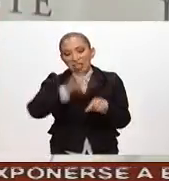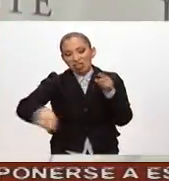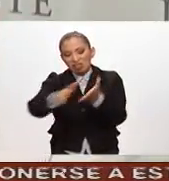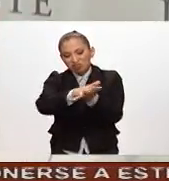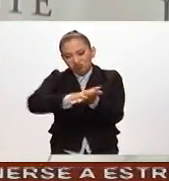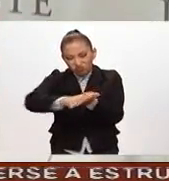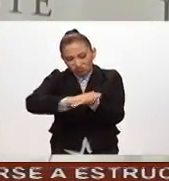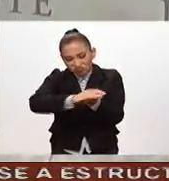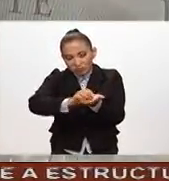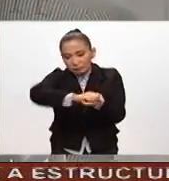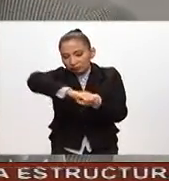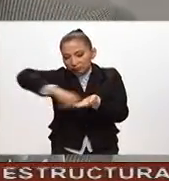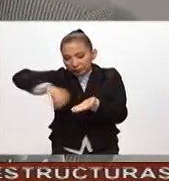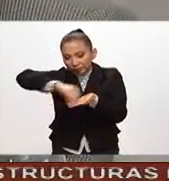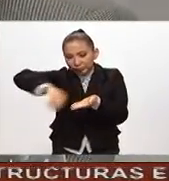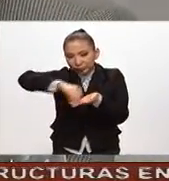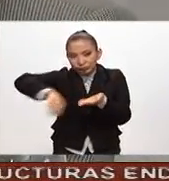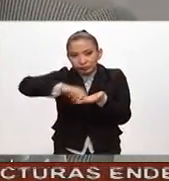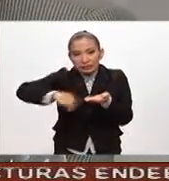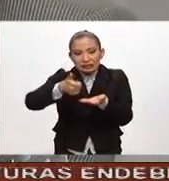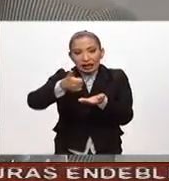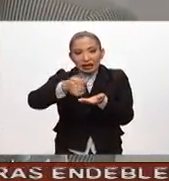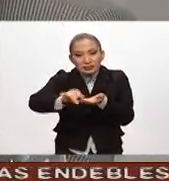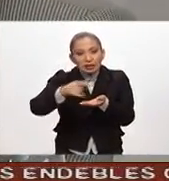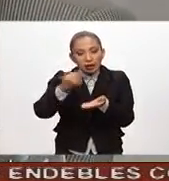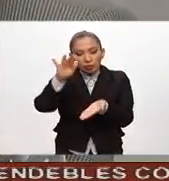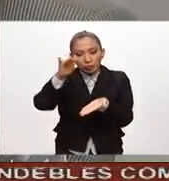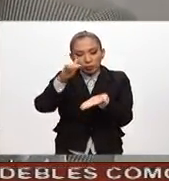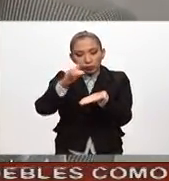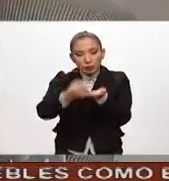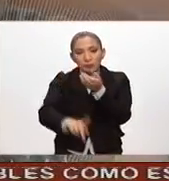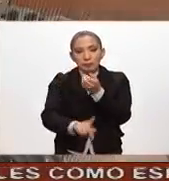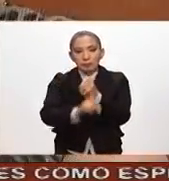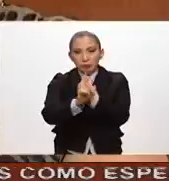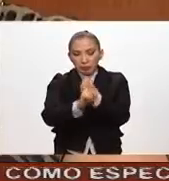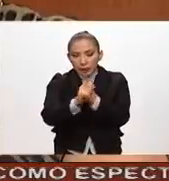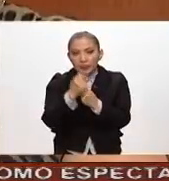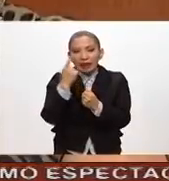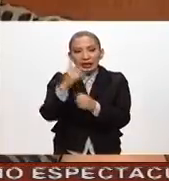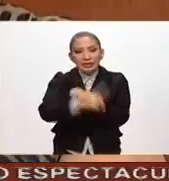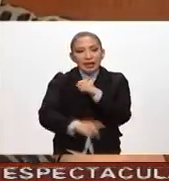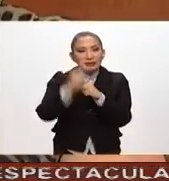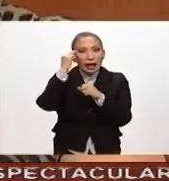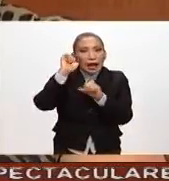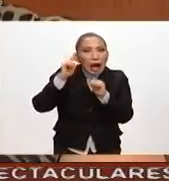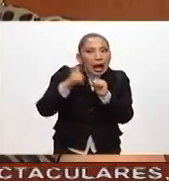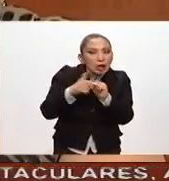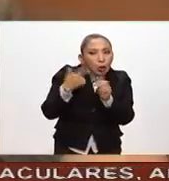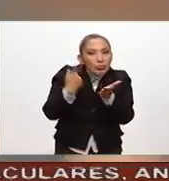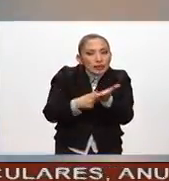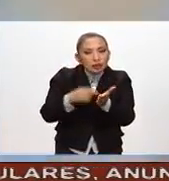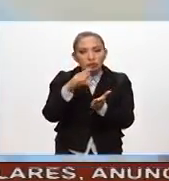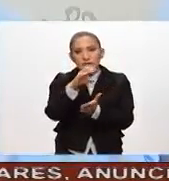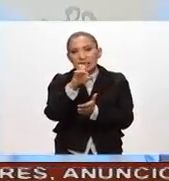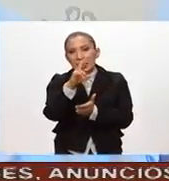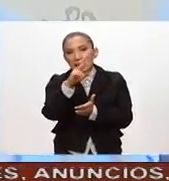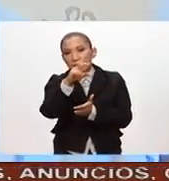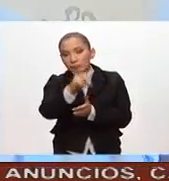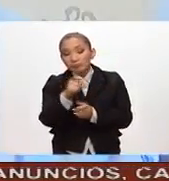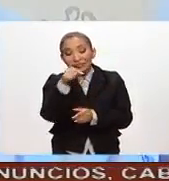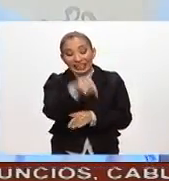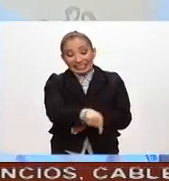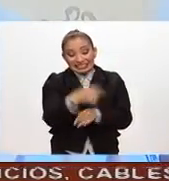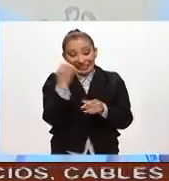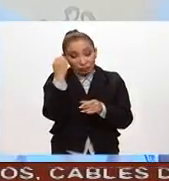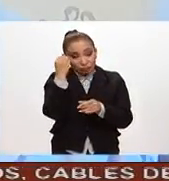y retirar la lesión ocupativa y así minimizar los riesgos y no dañar estructuras finas del cerebro. Estas